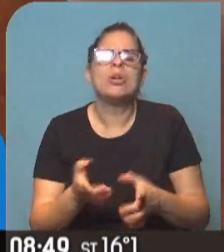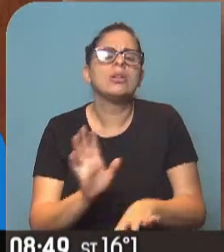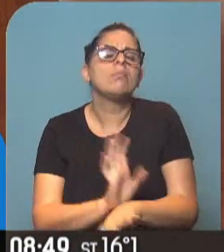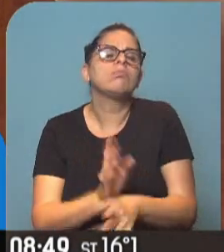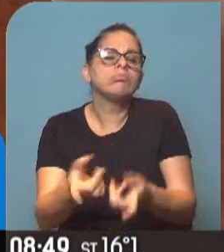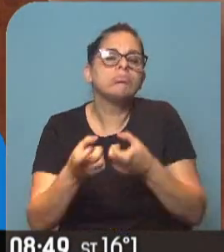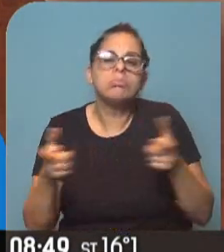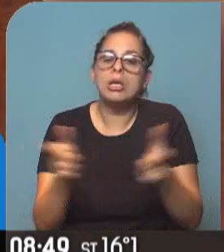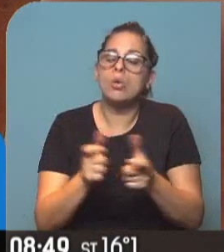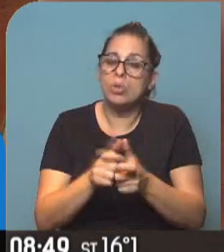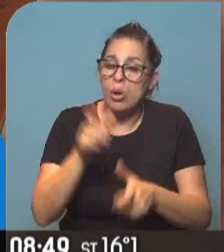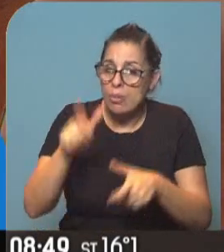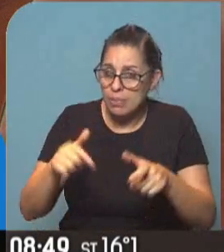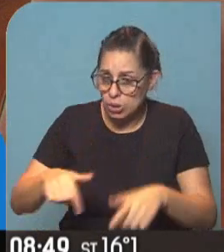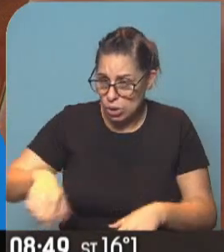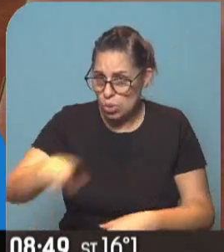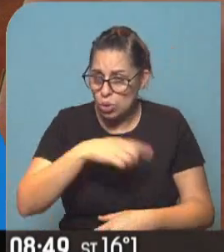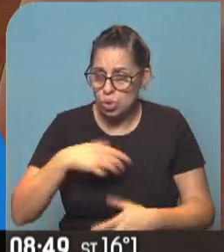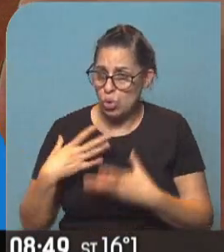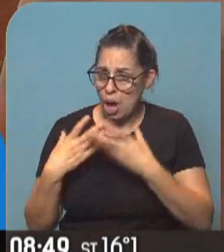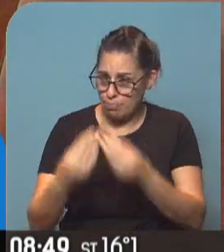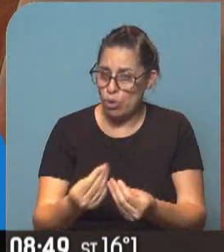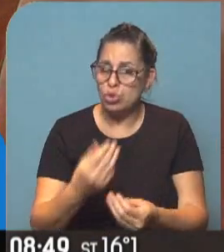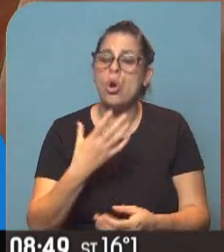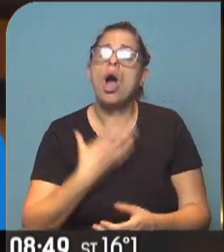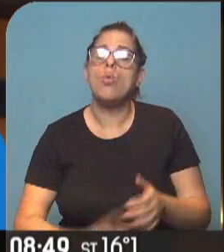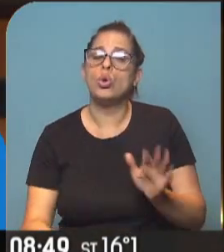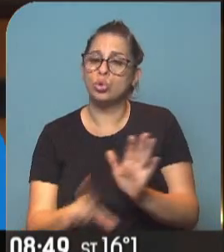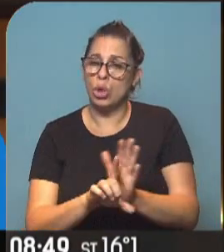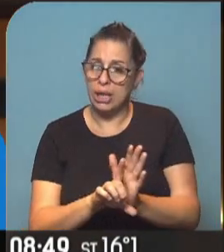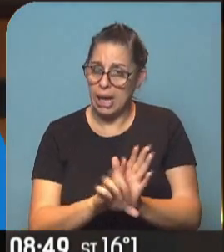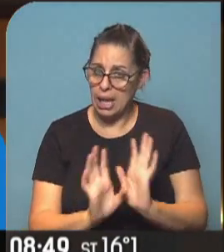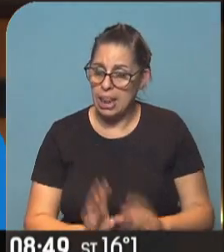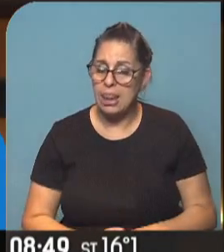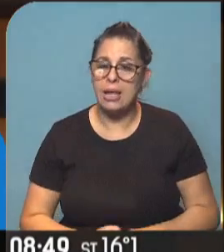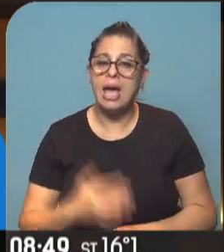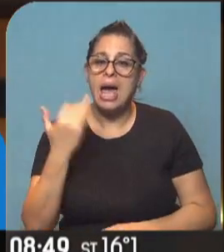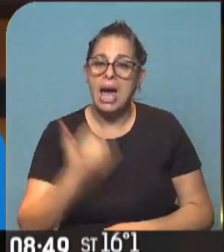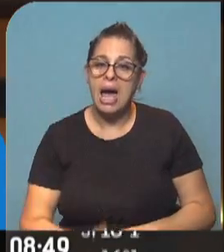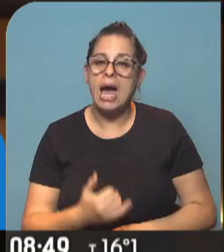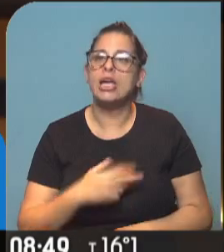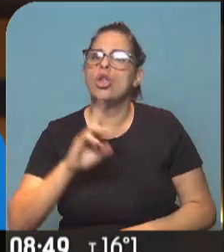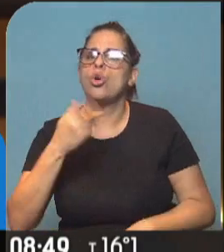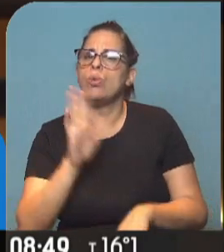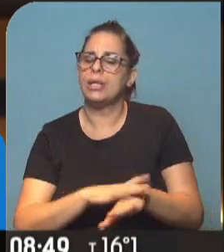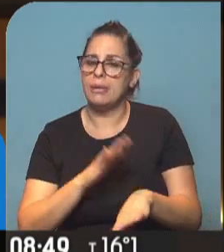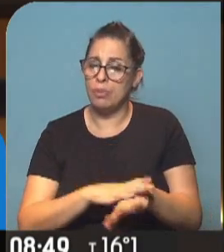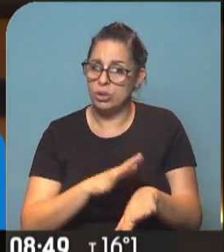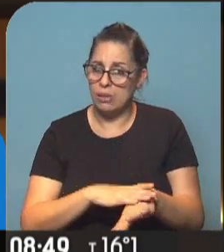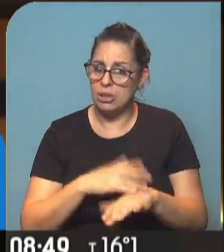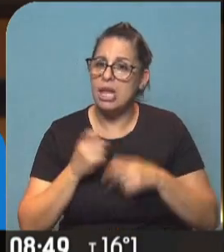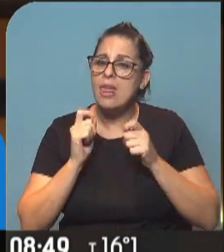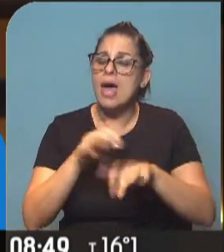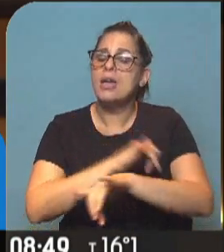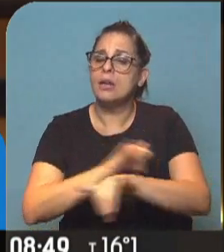principalmente aquellos que estamos a favor de la despenalización del aborto tenemos una doble responsabilidad de llevar la